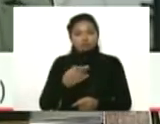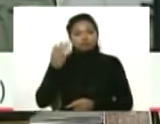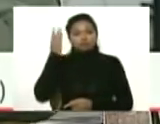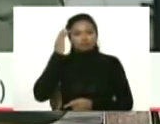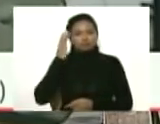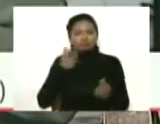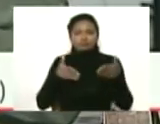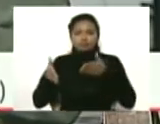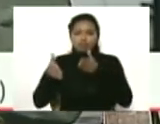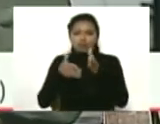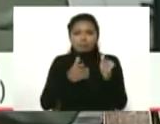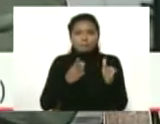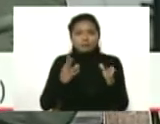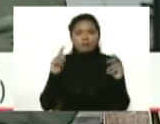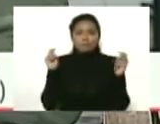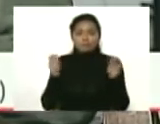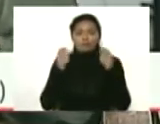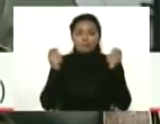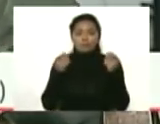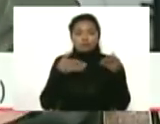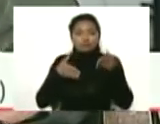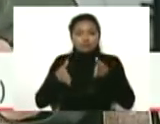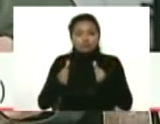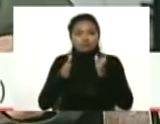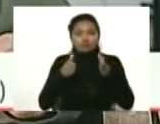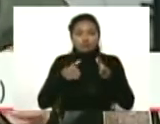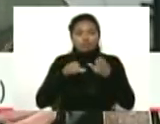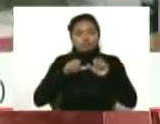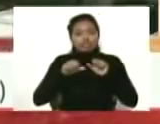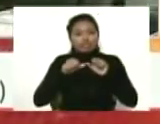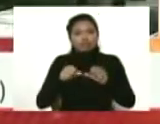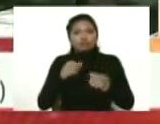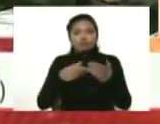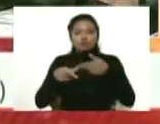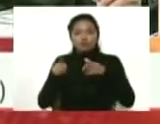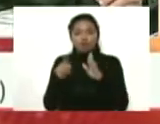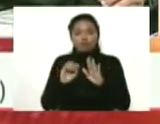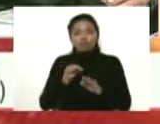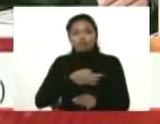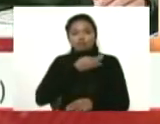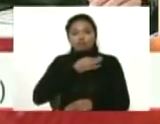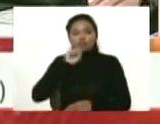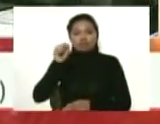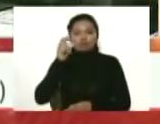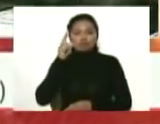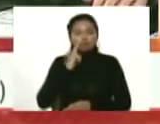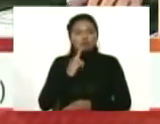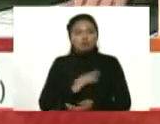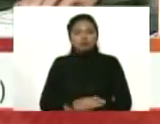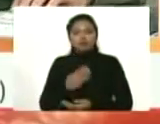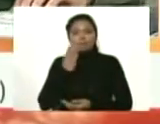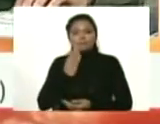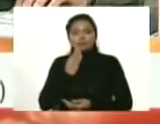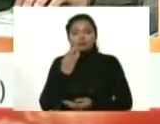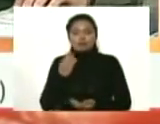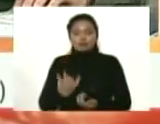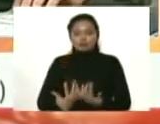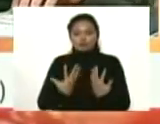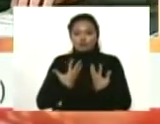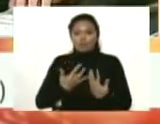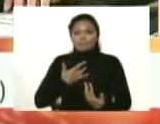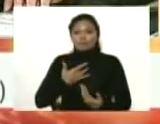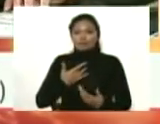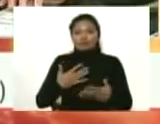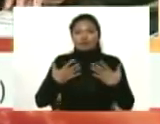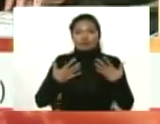el camino cierto que hay que emprender y seguir construyendo en la Venezuela bolivariana, en el socialismo bolivariano. Una experiencia enriquecedora, mi comandante en jefe,